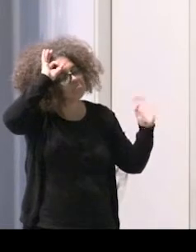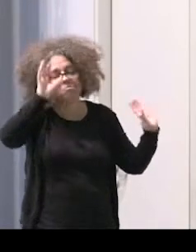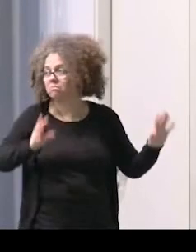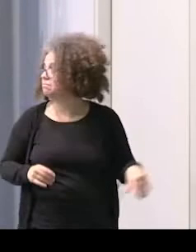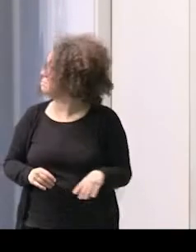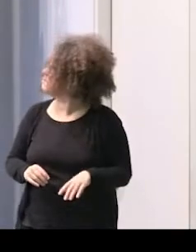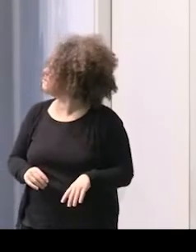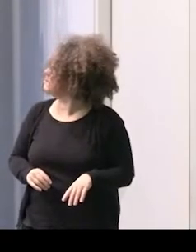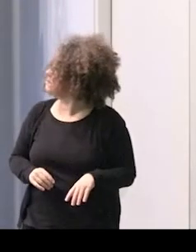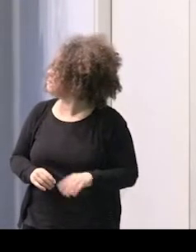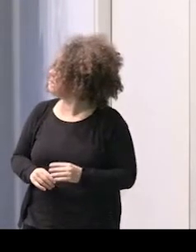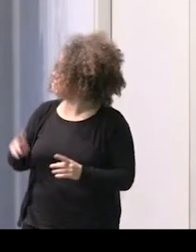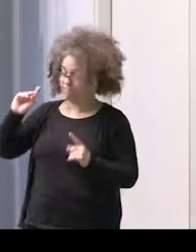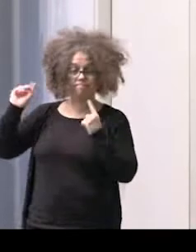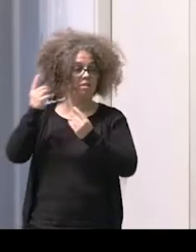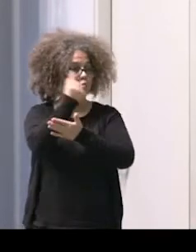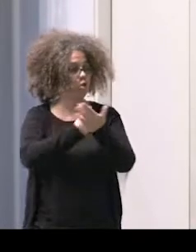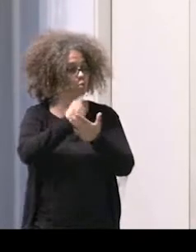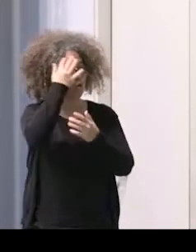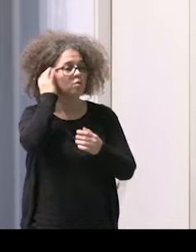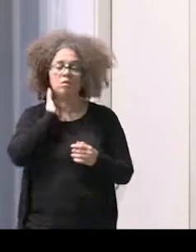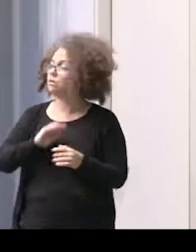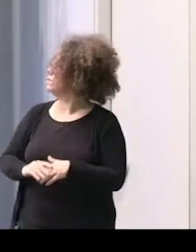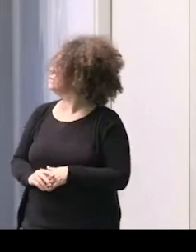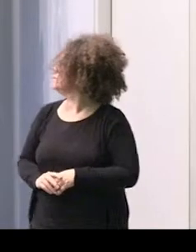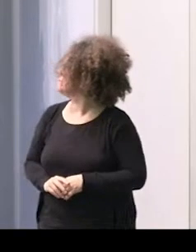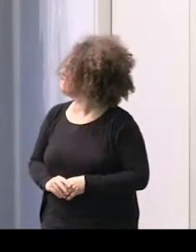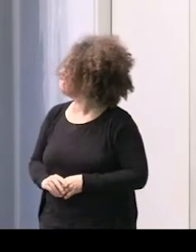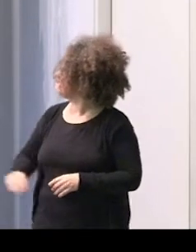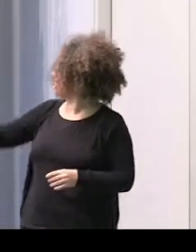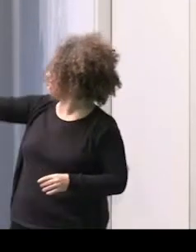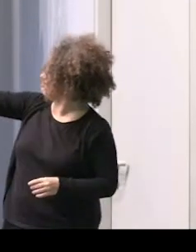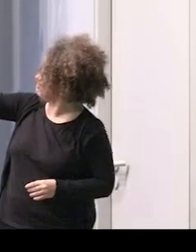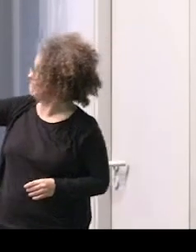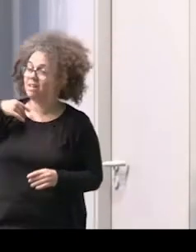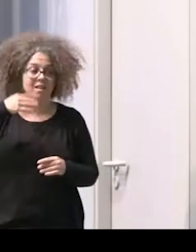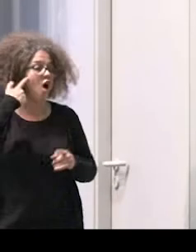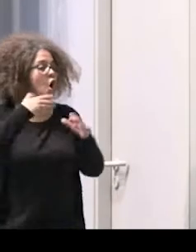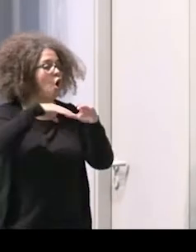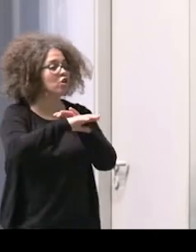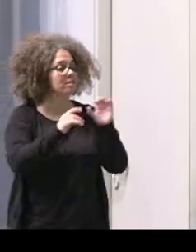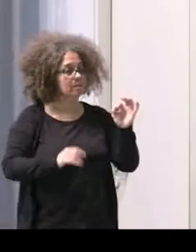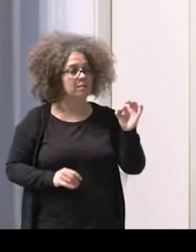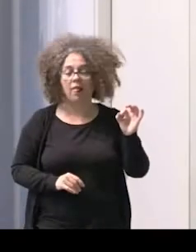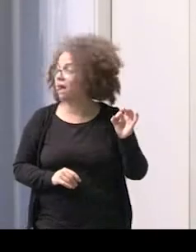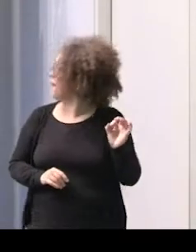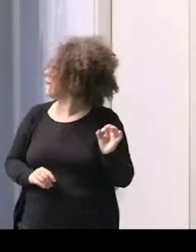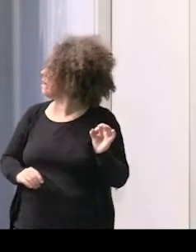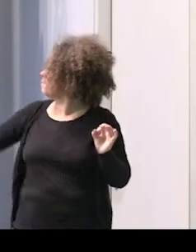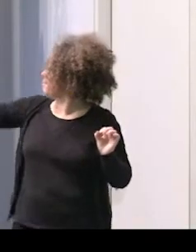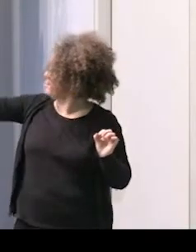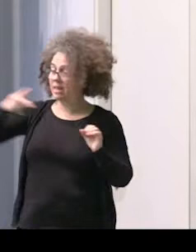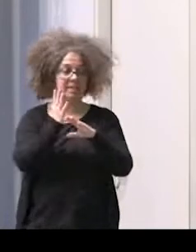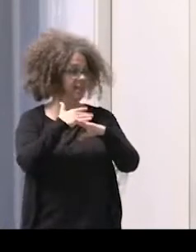se ve, digamos, es un dibujo, pero se ve el tamaño que tiene un electrodo, dónde estaría el órgano de Corti, dónde estarían las células ciliadas